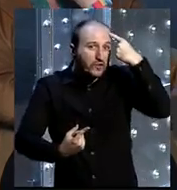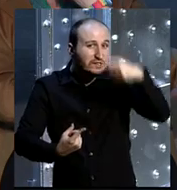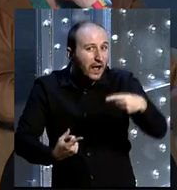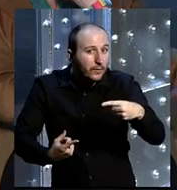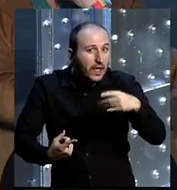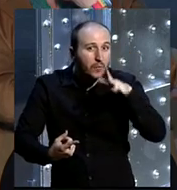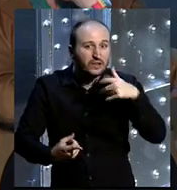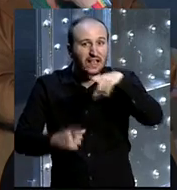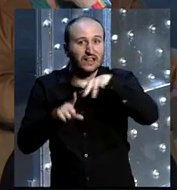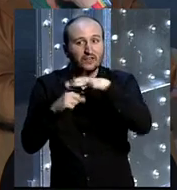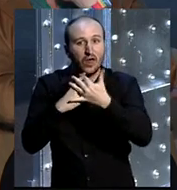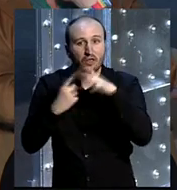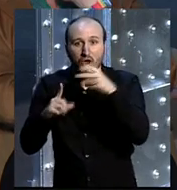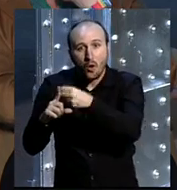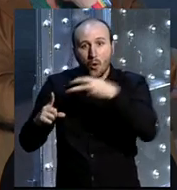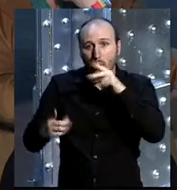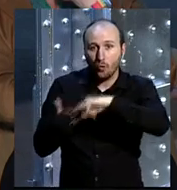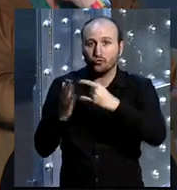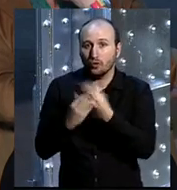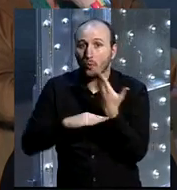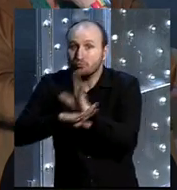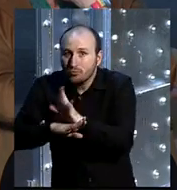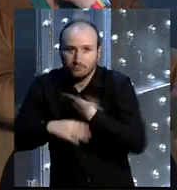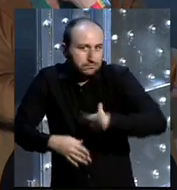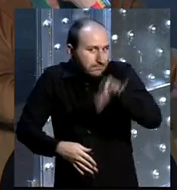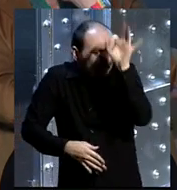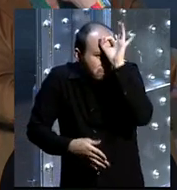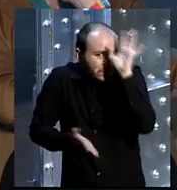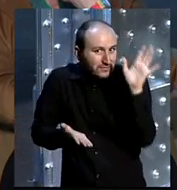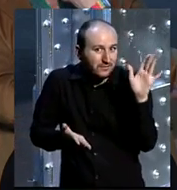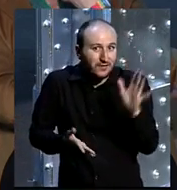esta paradoja, ¿no? Es más, yo creo que el consentimiento,